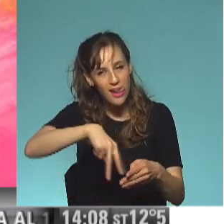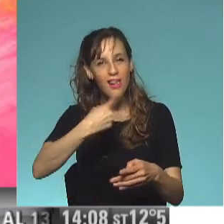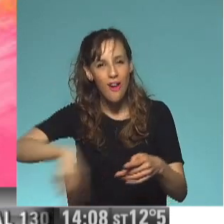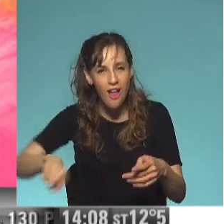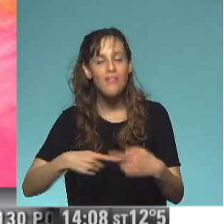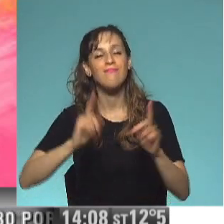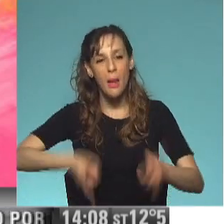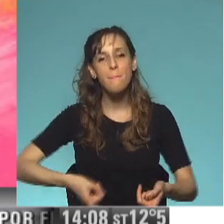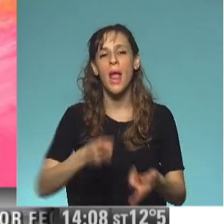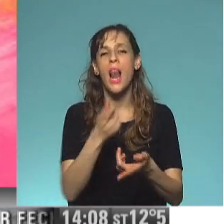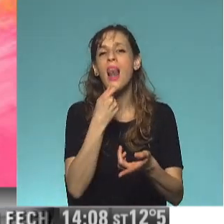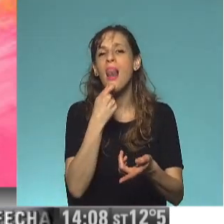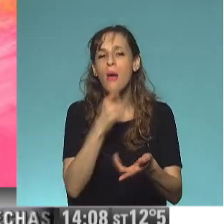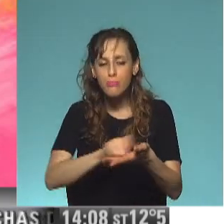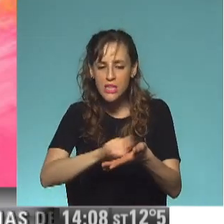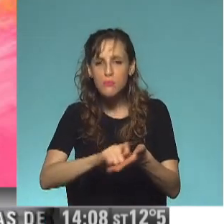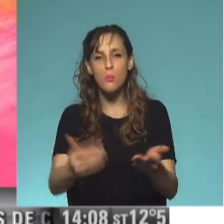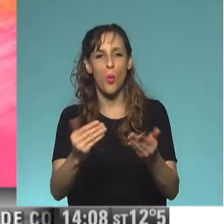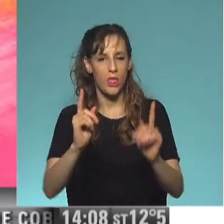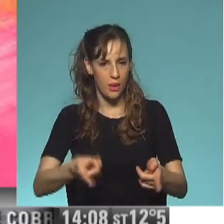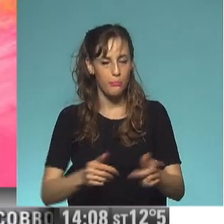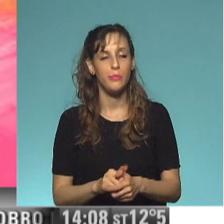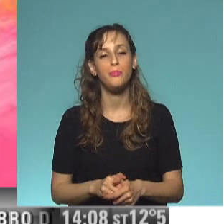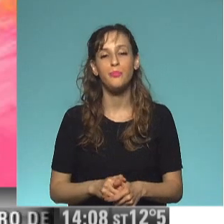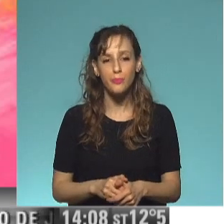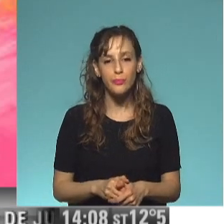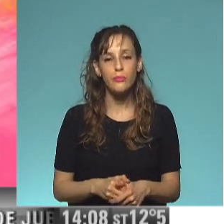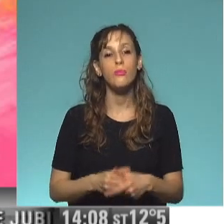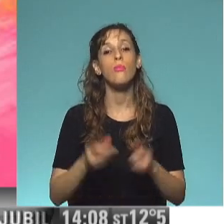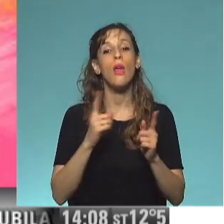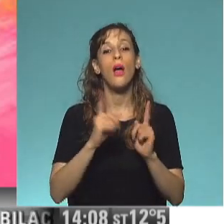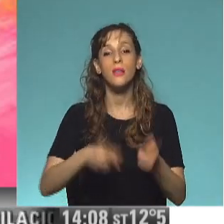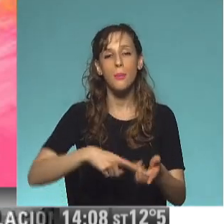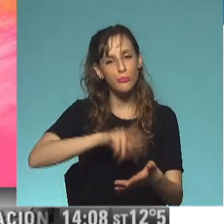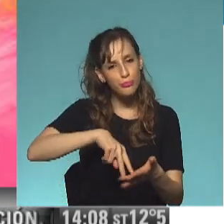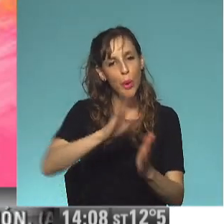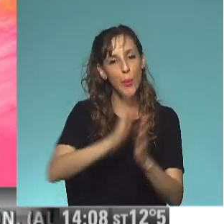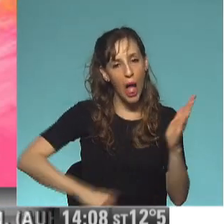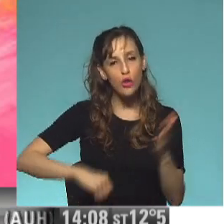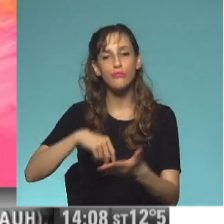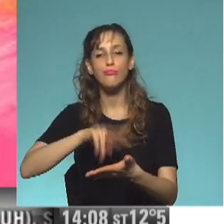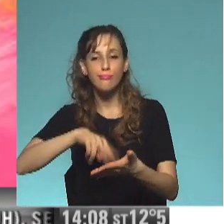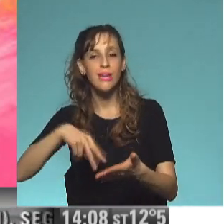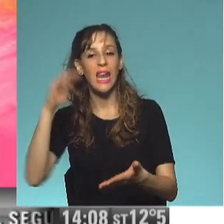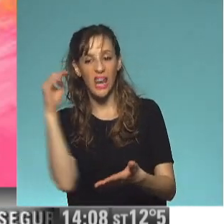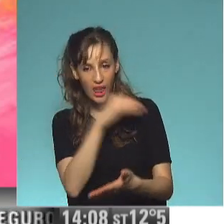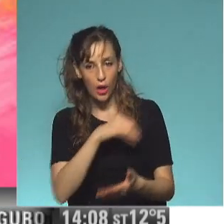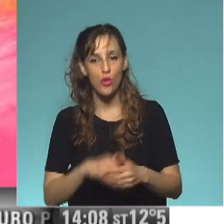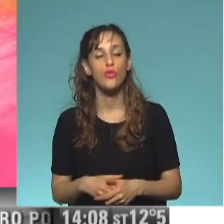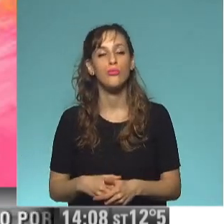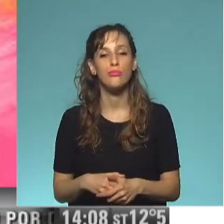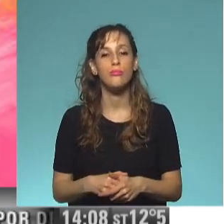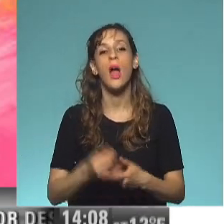con los lápices se puede. Con los lápices mezclar, se puede, acrílicos, ¿qué más? Pintura blanca y pintura negra. Agua. Pinceles.